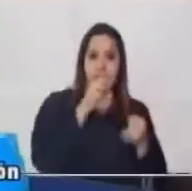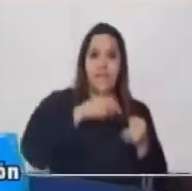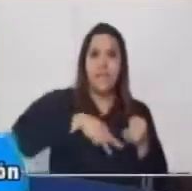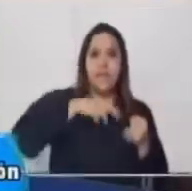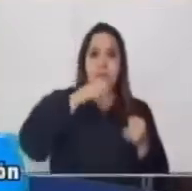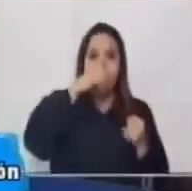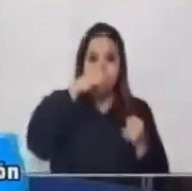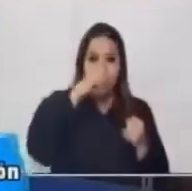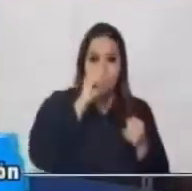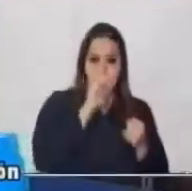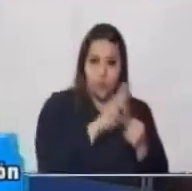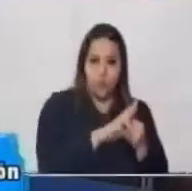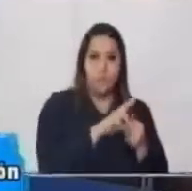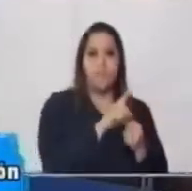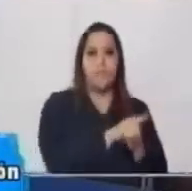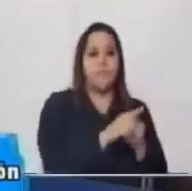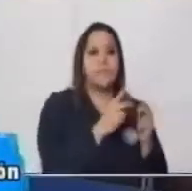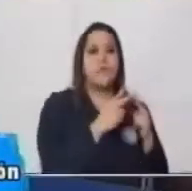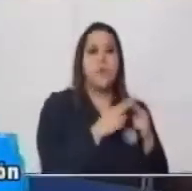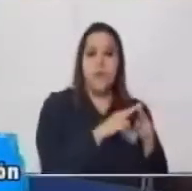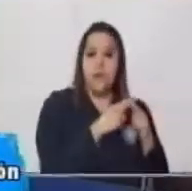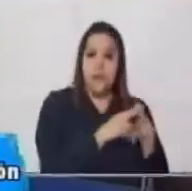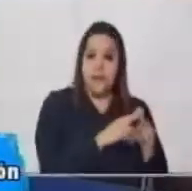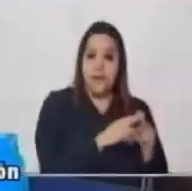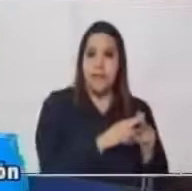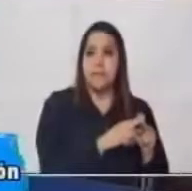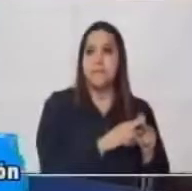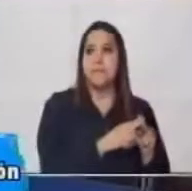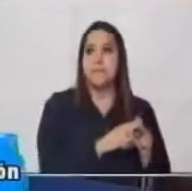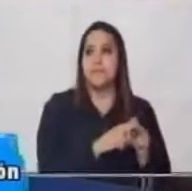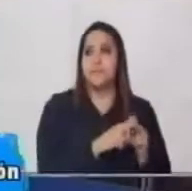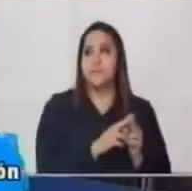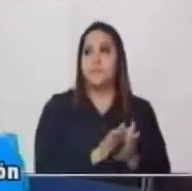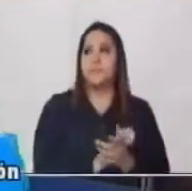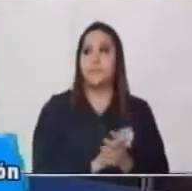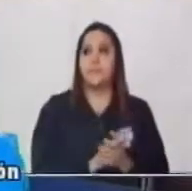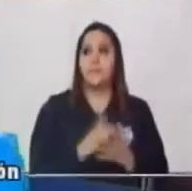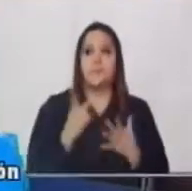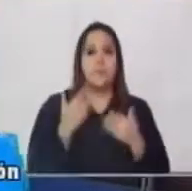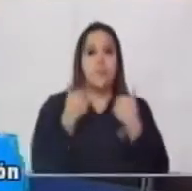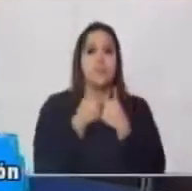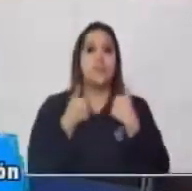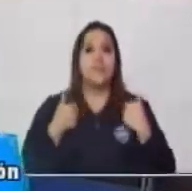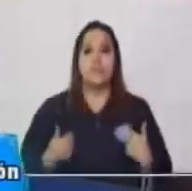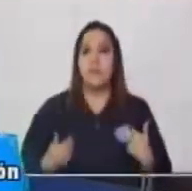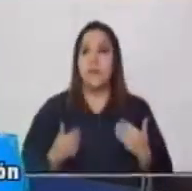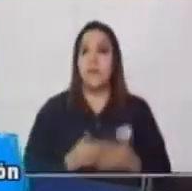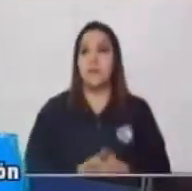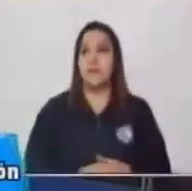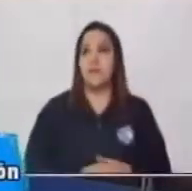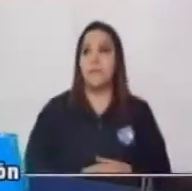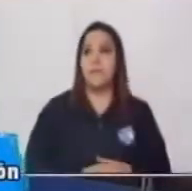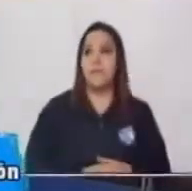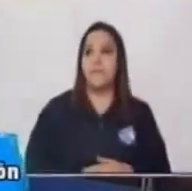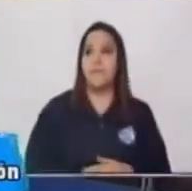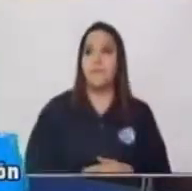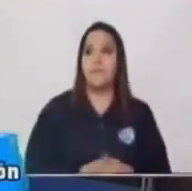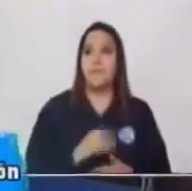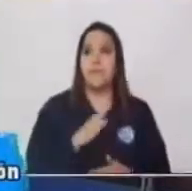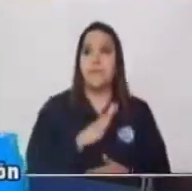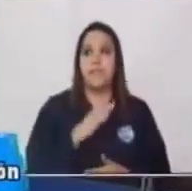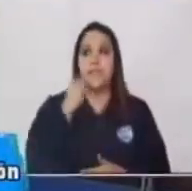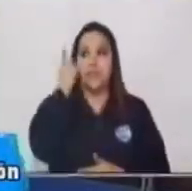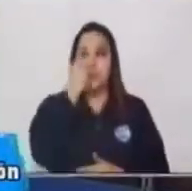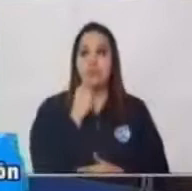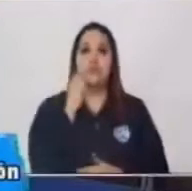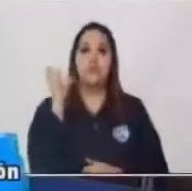Y el predicado arregla el motor. Entonces vamos a hacer lo siguiente. Vamos a separarlos. Ya tengo sujeto